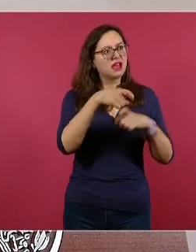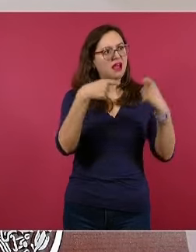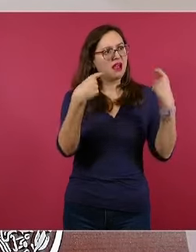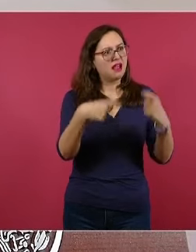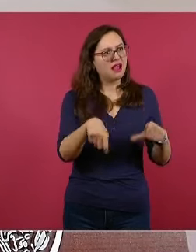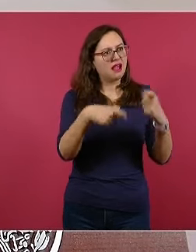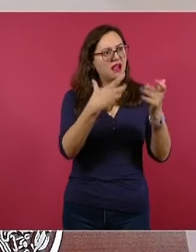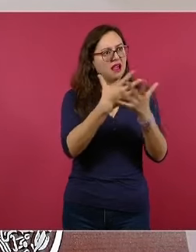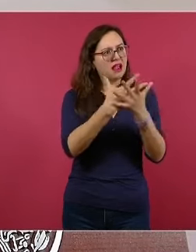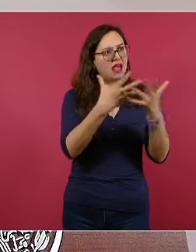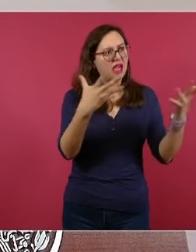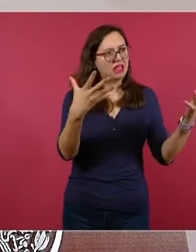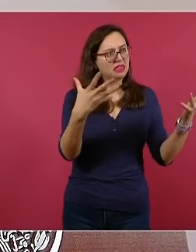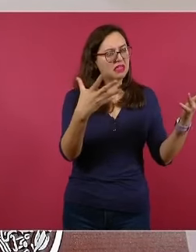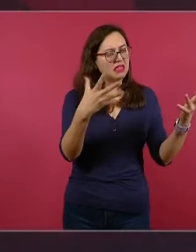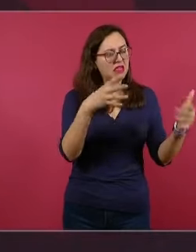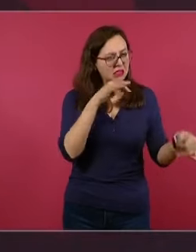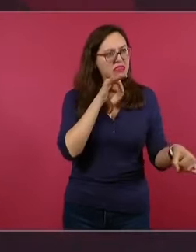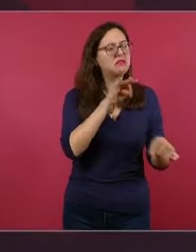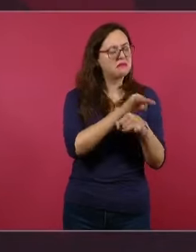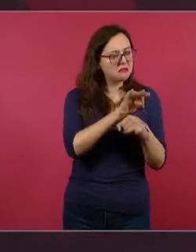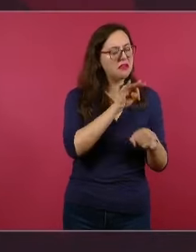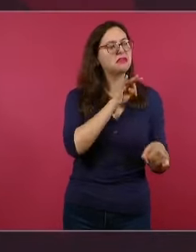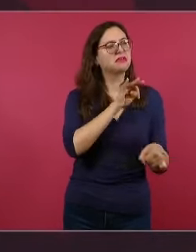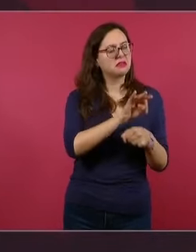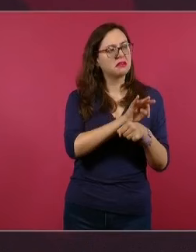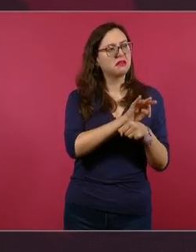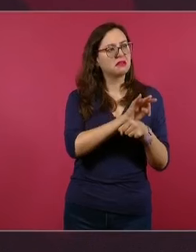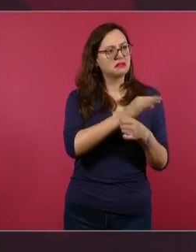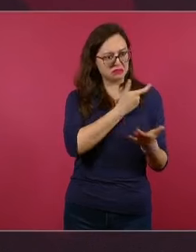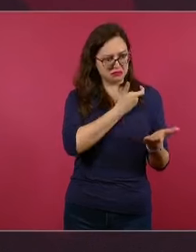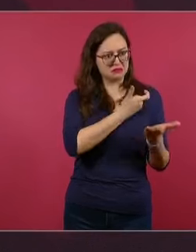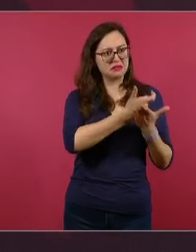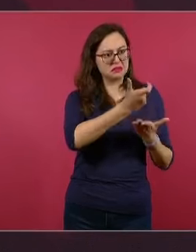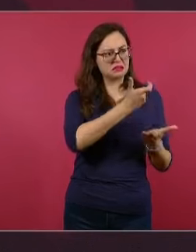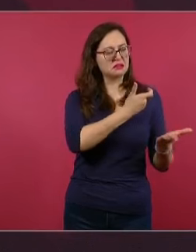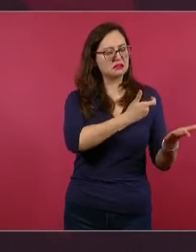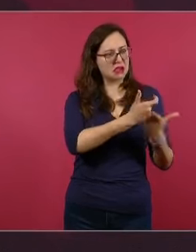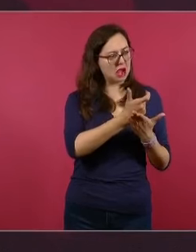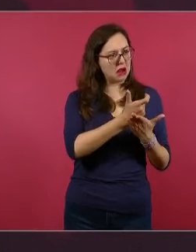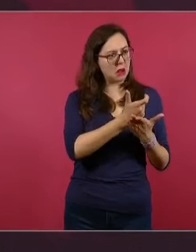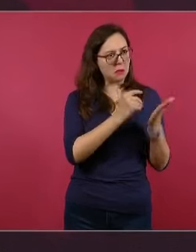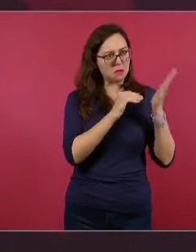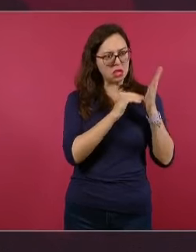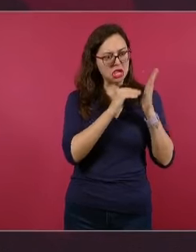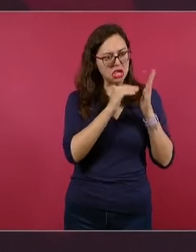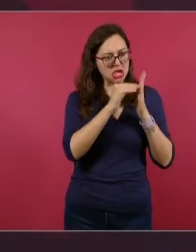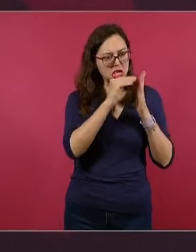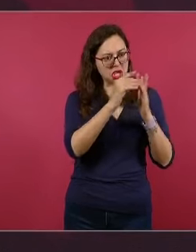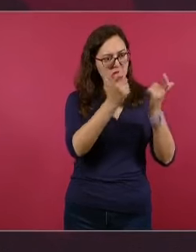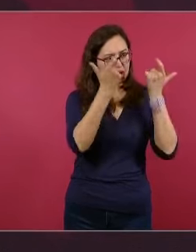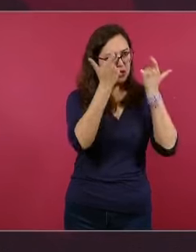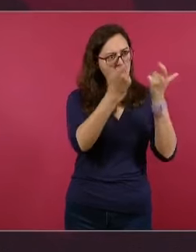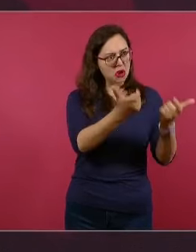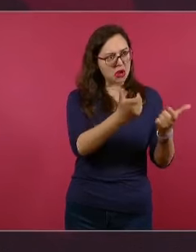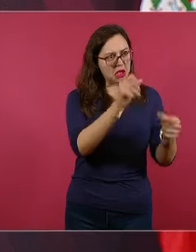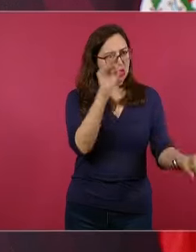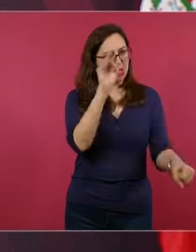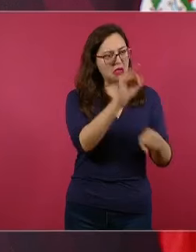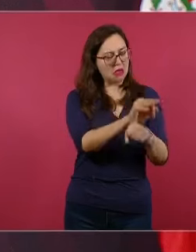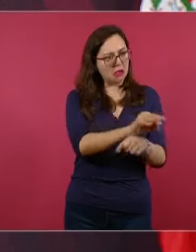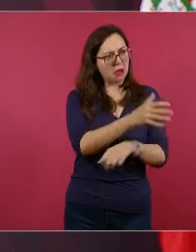corporaciones pero no con poco con muchísimo qu fue el foa